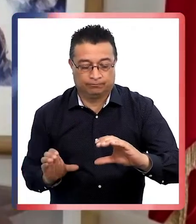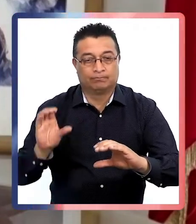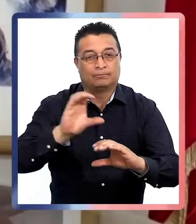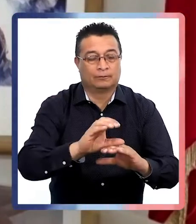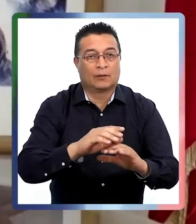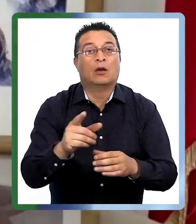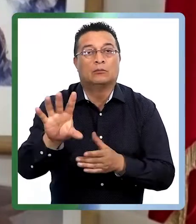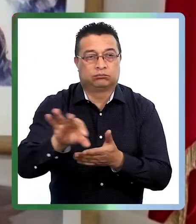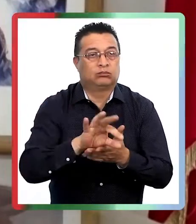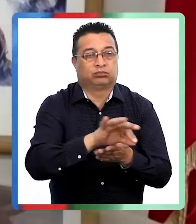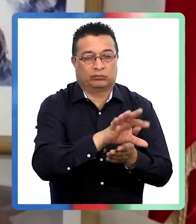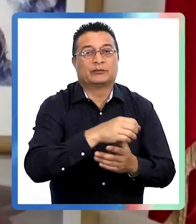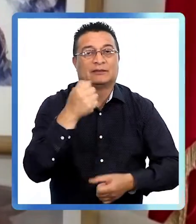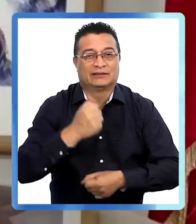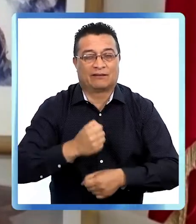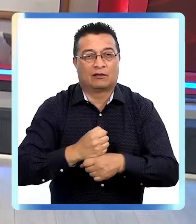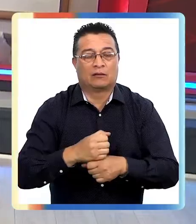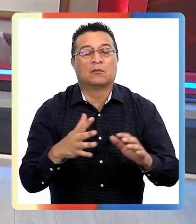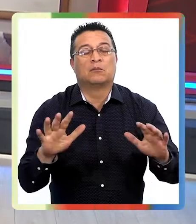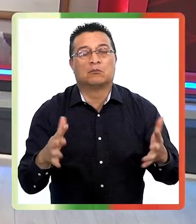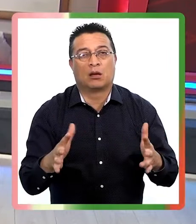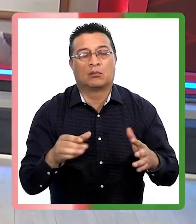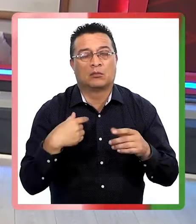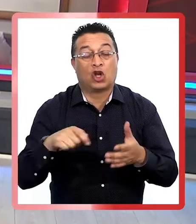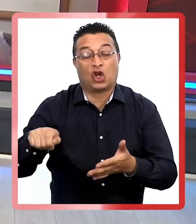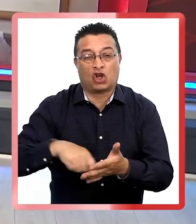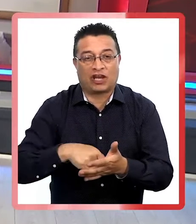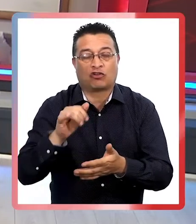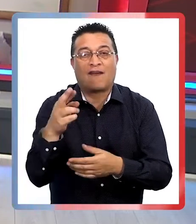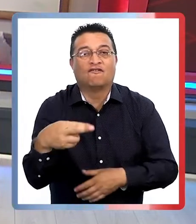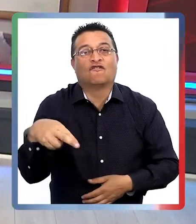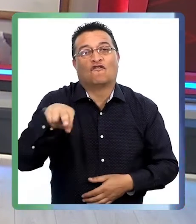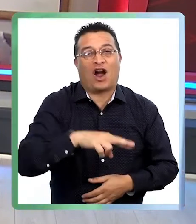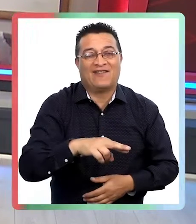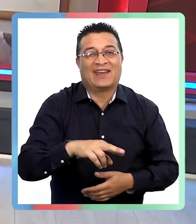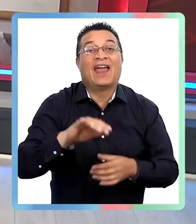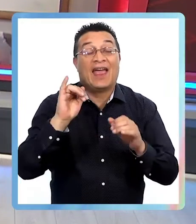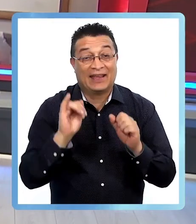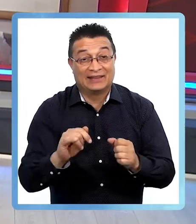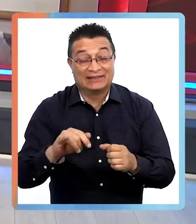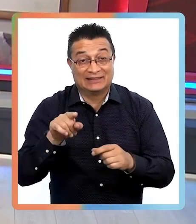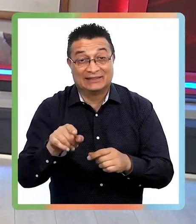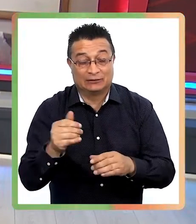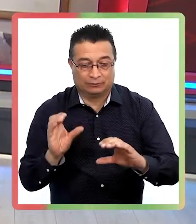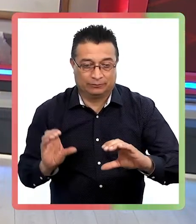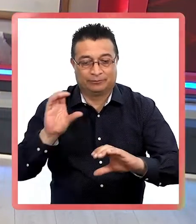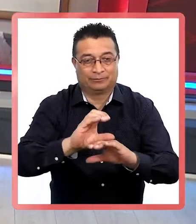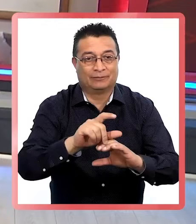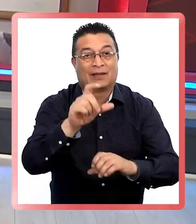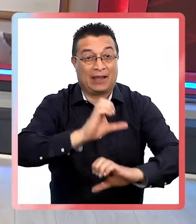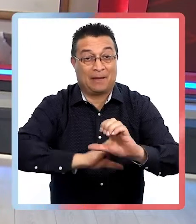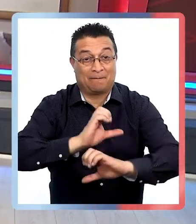subsidios de recuperación del empleo, que fueron básicamente el contrata y el regresa, que fueron subsidios a